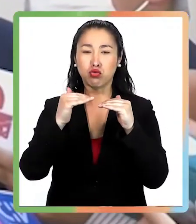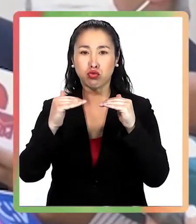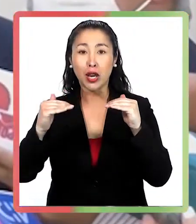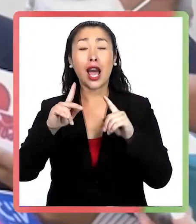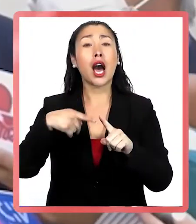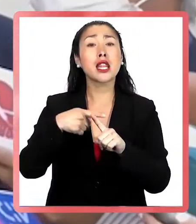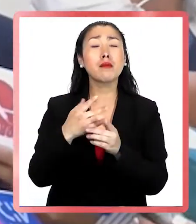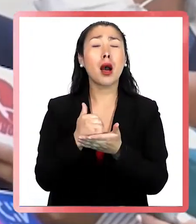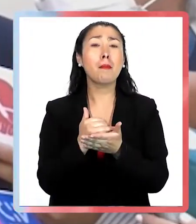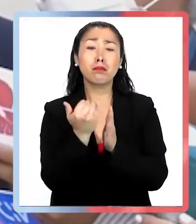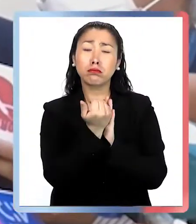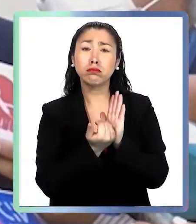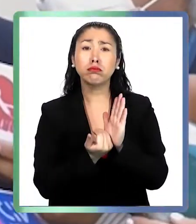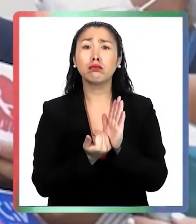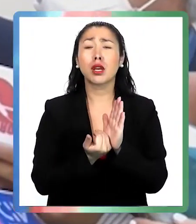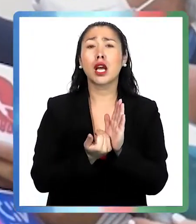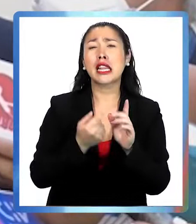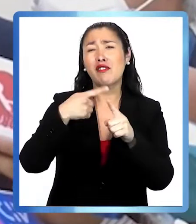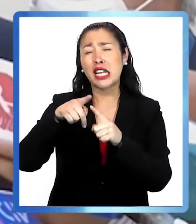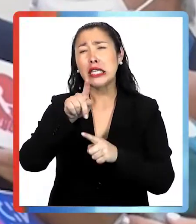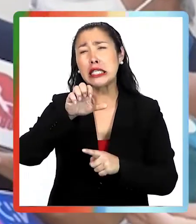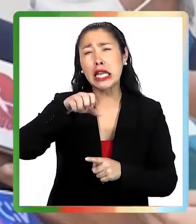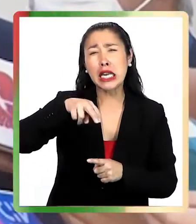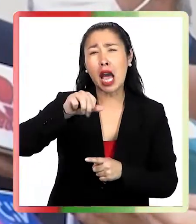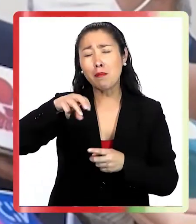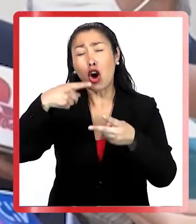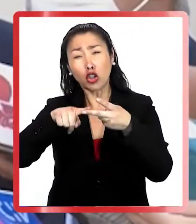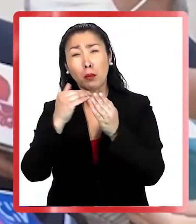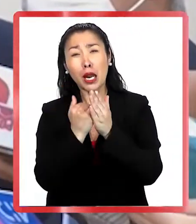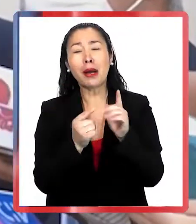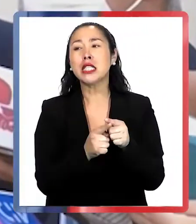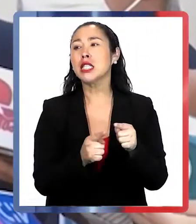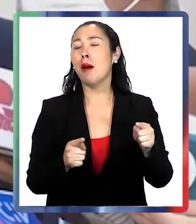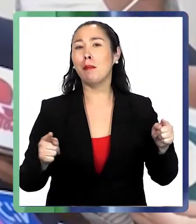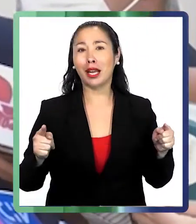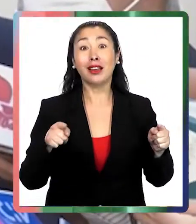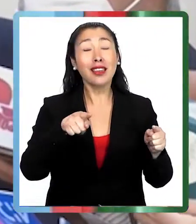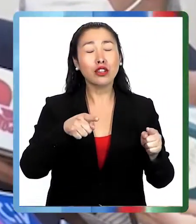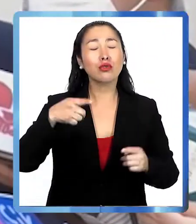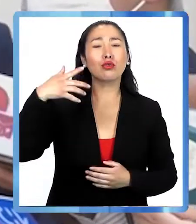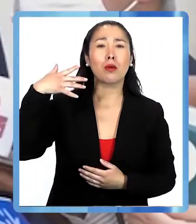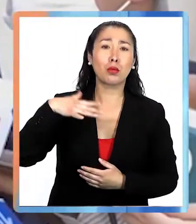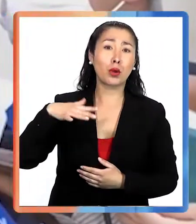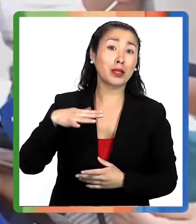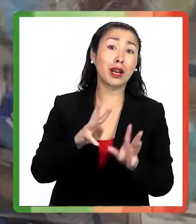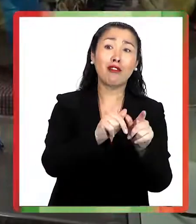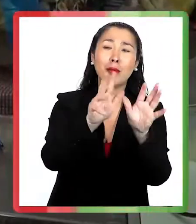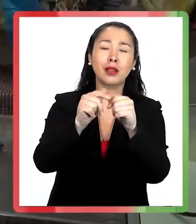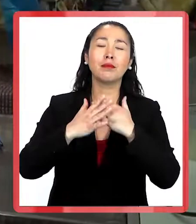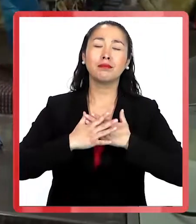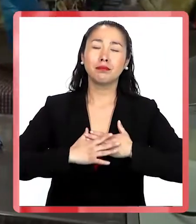amplían programas como los programas de ELAM, SENAMA y otros que son muy importantes para el alivio de la